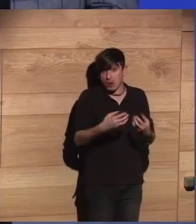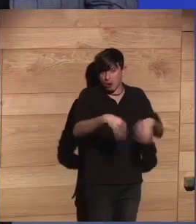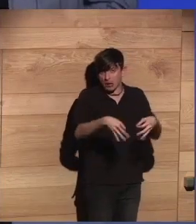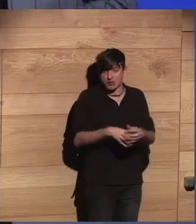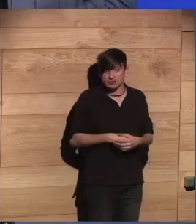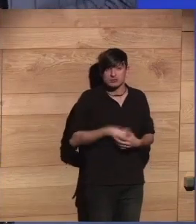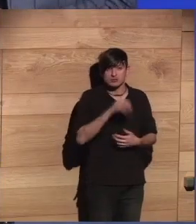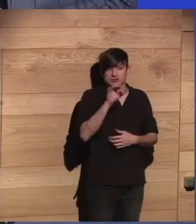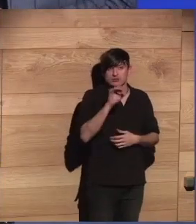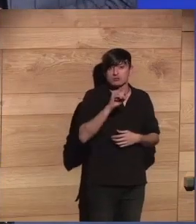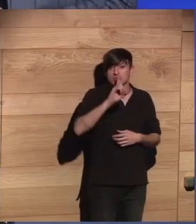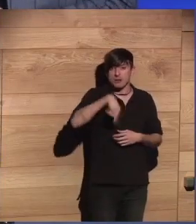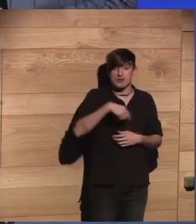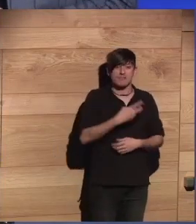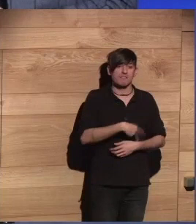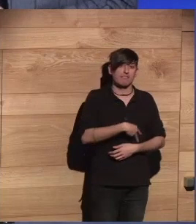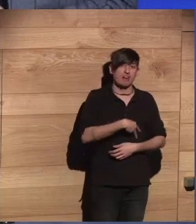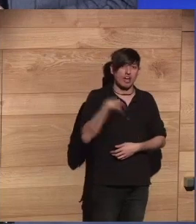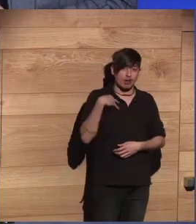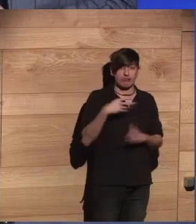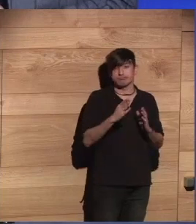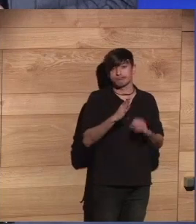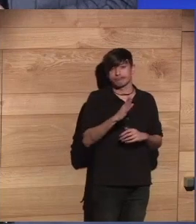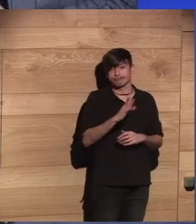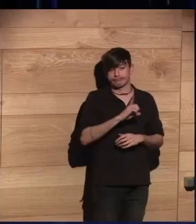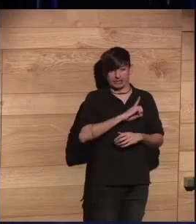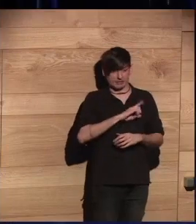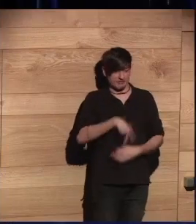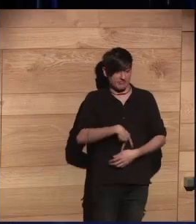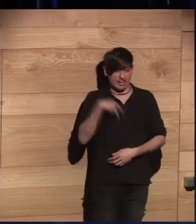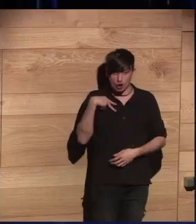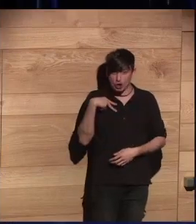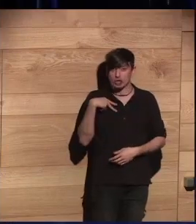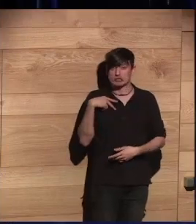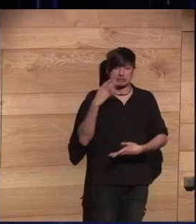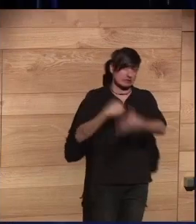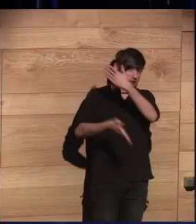sí. Incluso durante el régimen franquista, pues se utilizaba como para, bueno, pues...